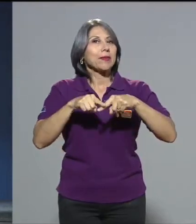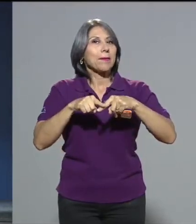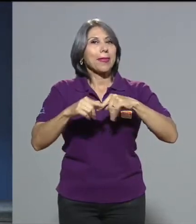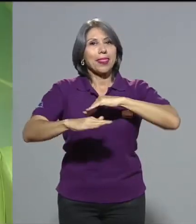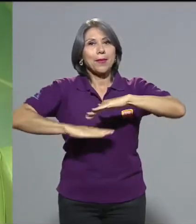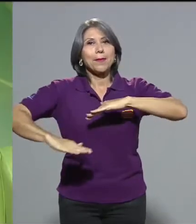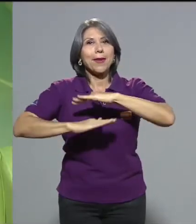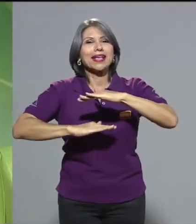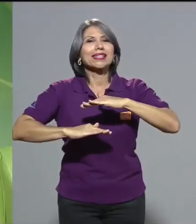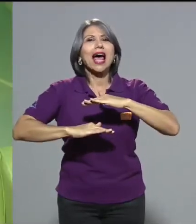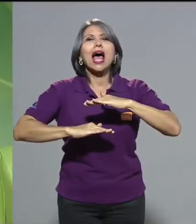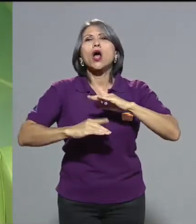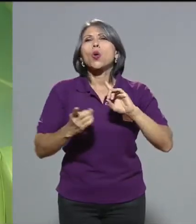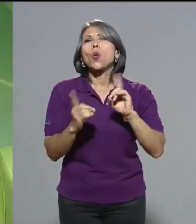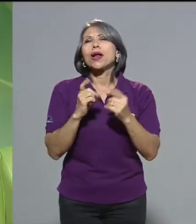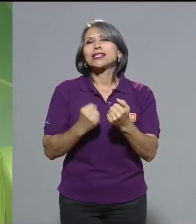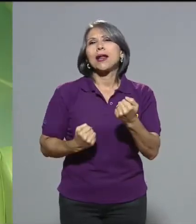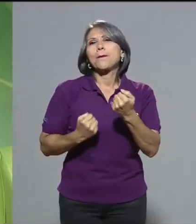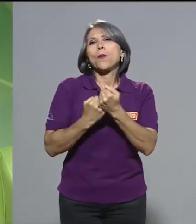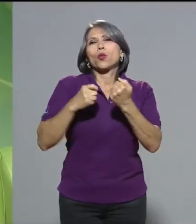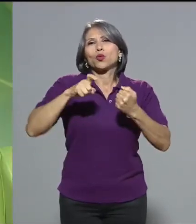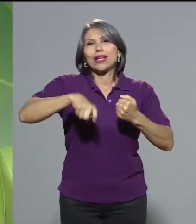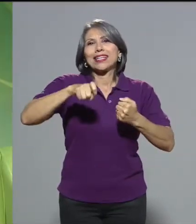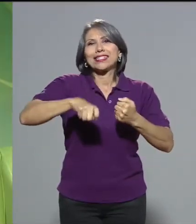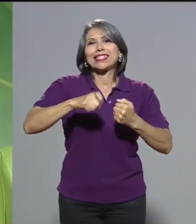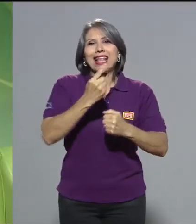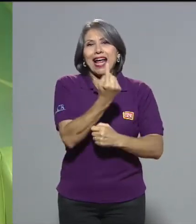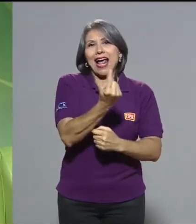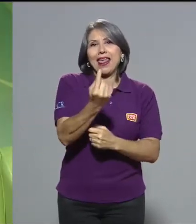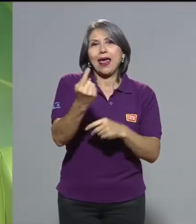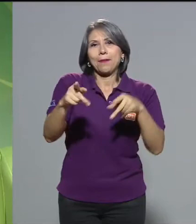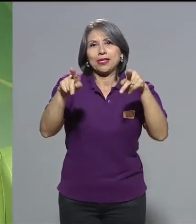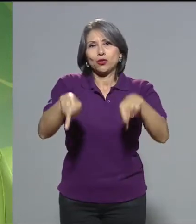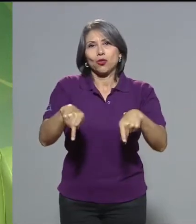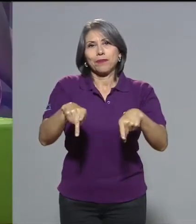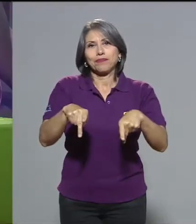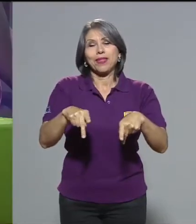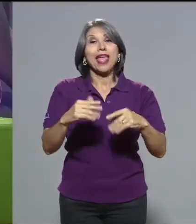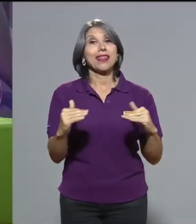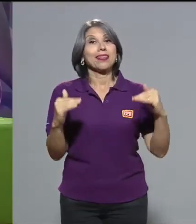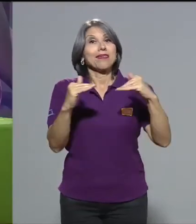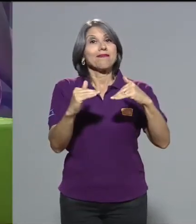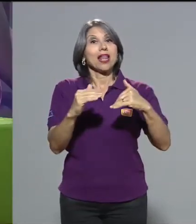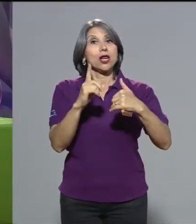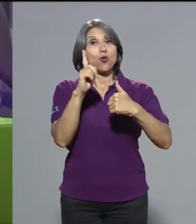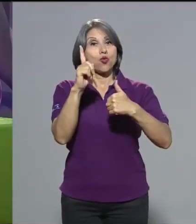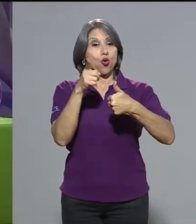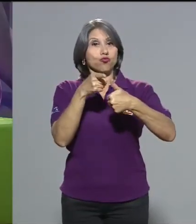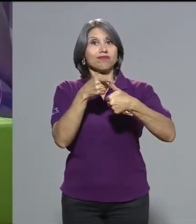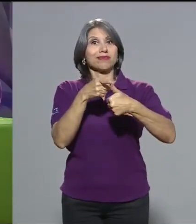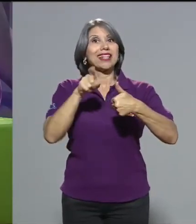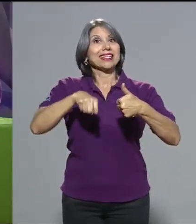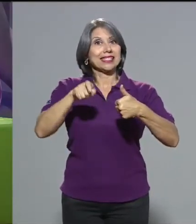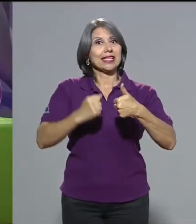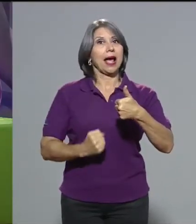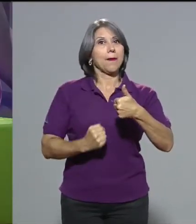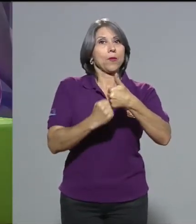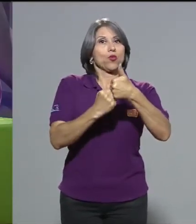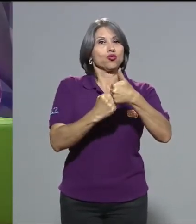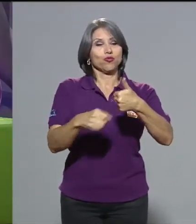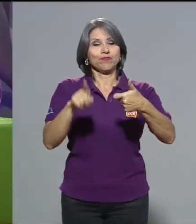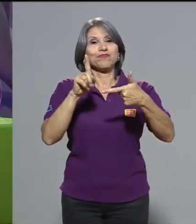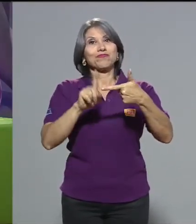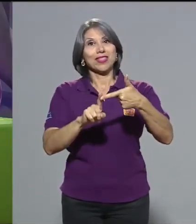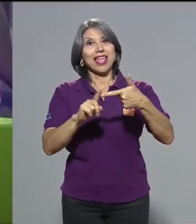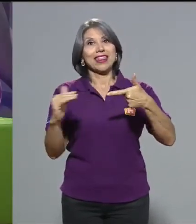necesita. El nivel 1 es en el que necesita apoyo, ¿verdad? El nivel 2 necesita